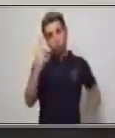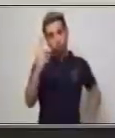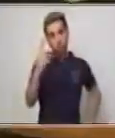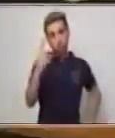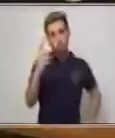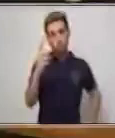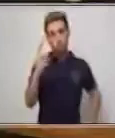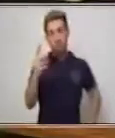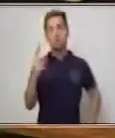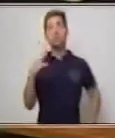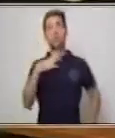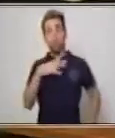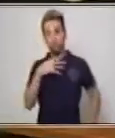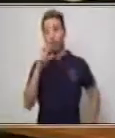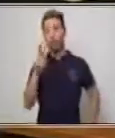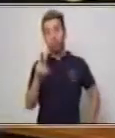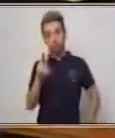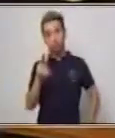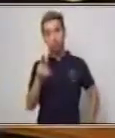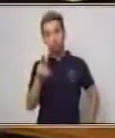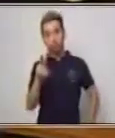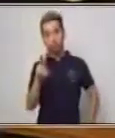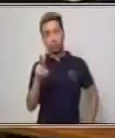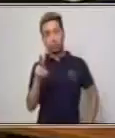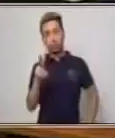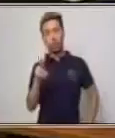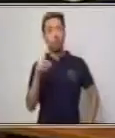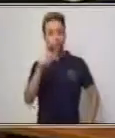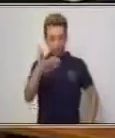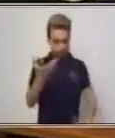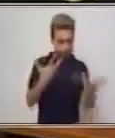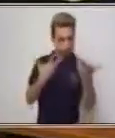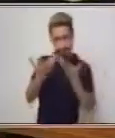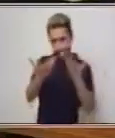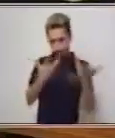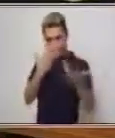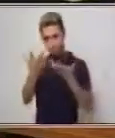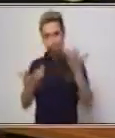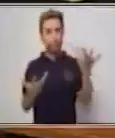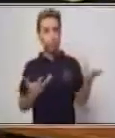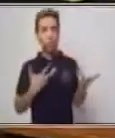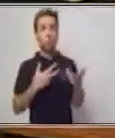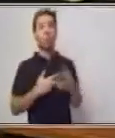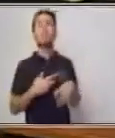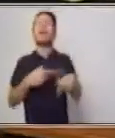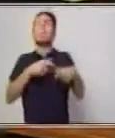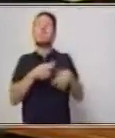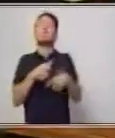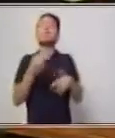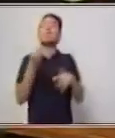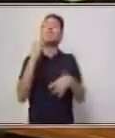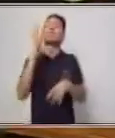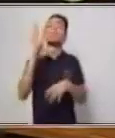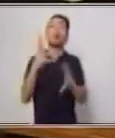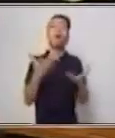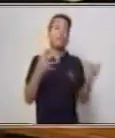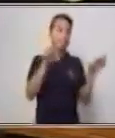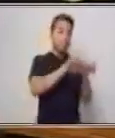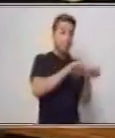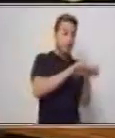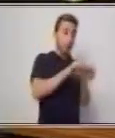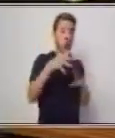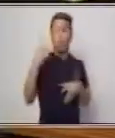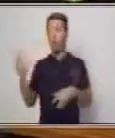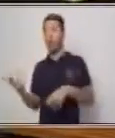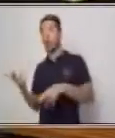Y ya tengo 2. Quiero que interactúes conmigo. ¿Será número primo o número compuesto?